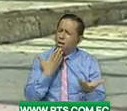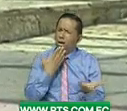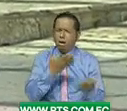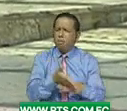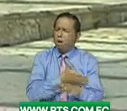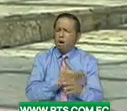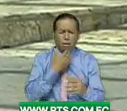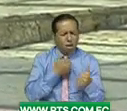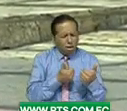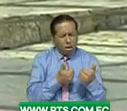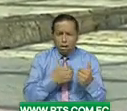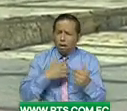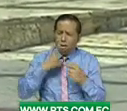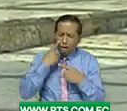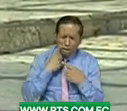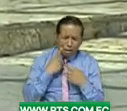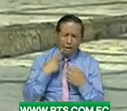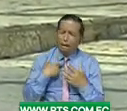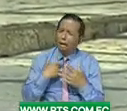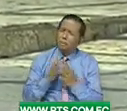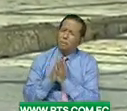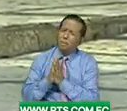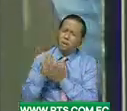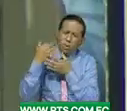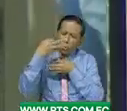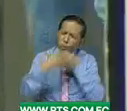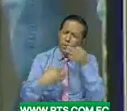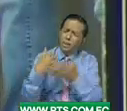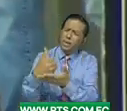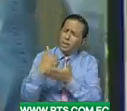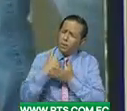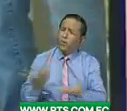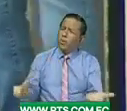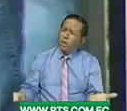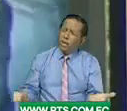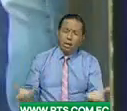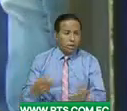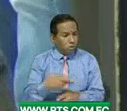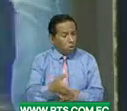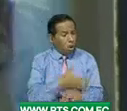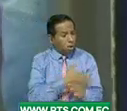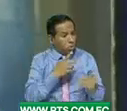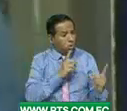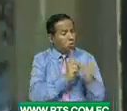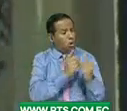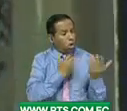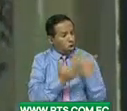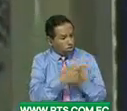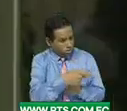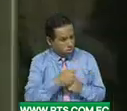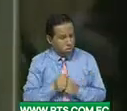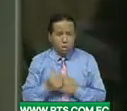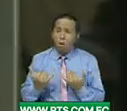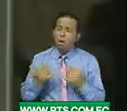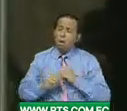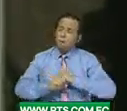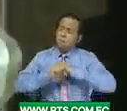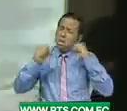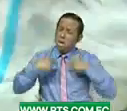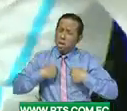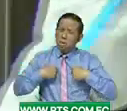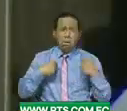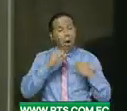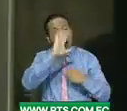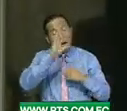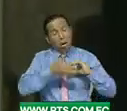era excelente, lo que pide justicia nada más. ¿Usted habló con él hoy antes de que venga al hotel? Solo lo saludé, porque iba a su casa. ¿No le